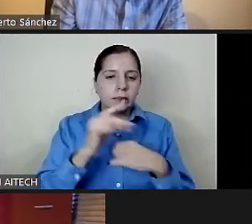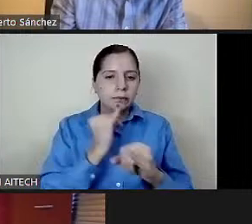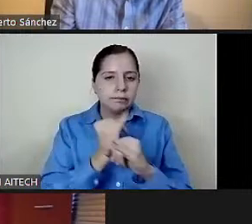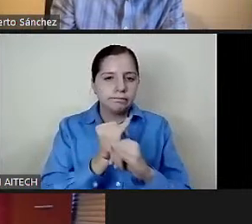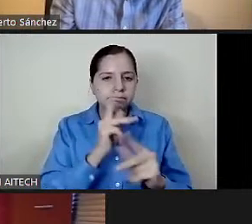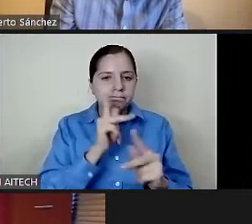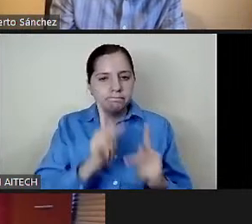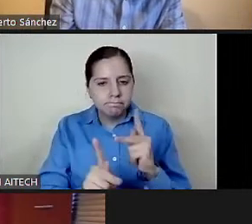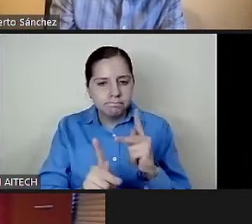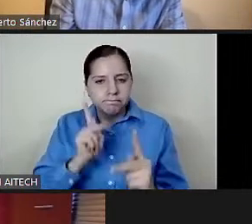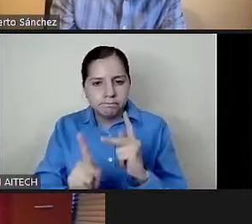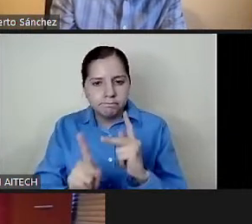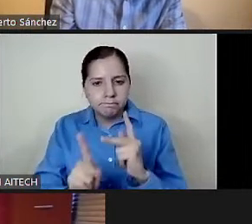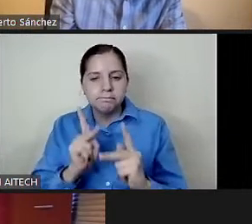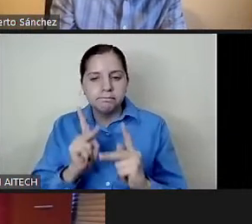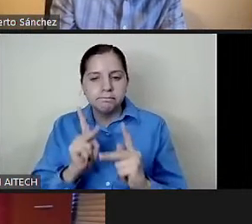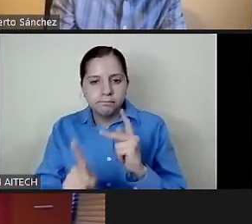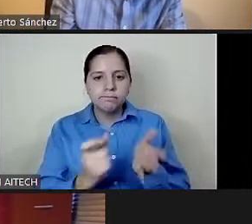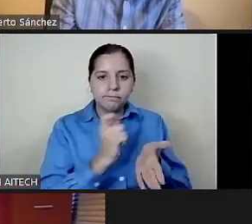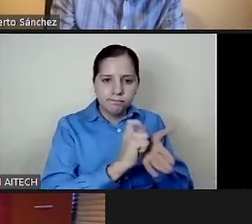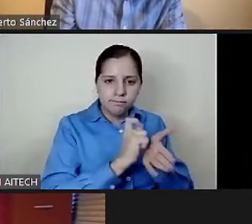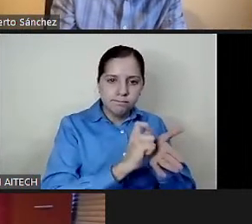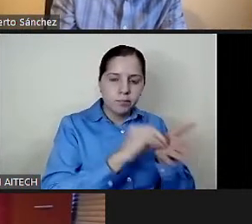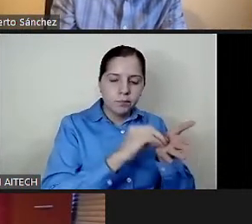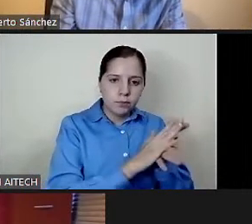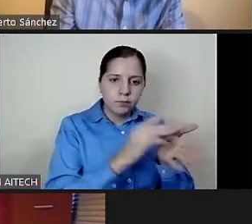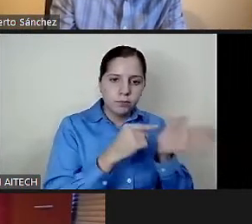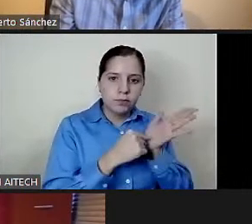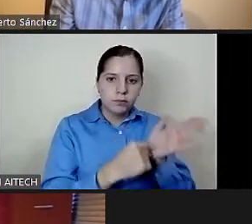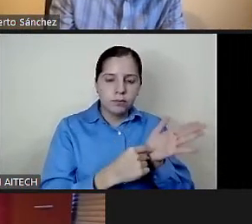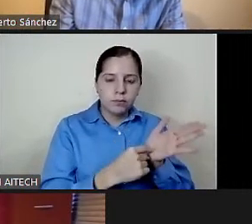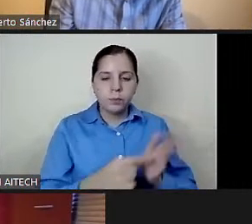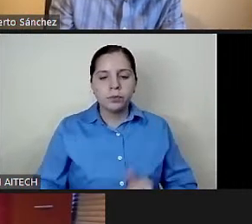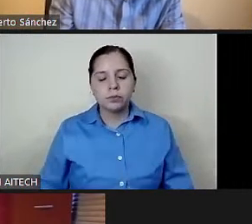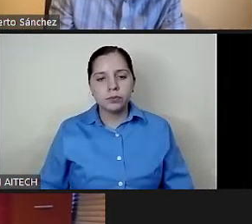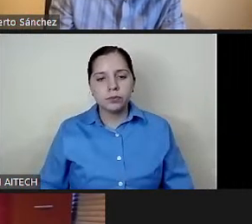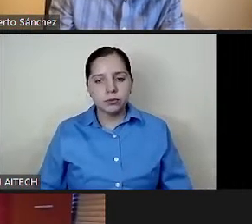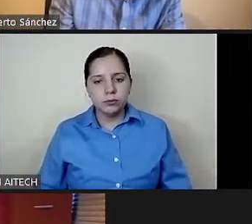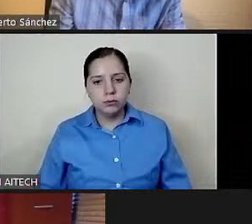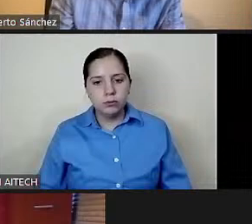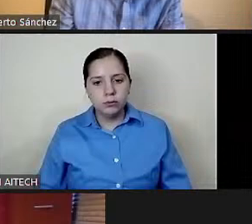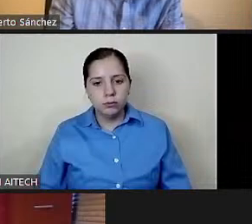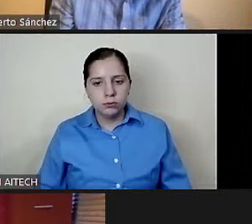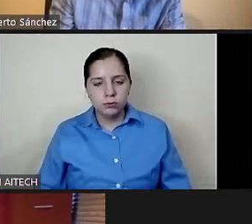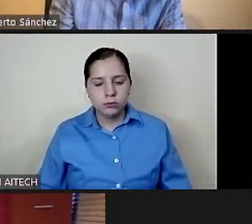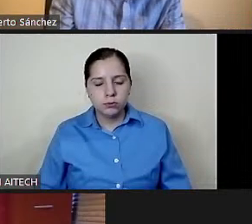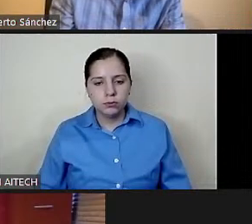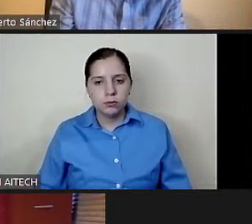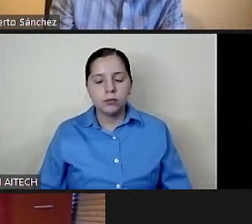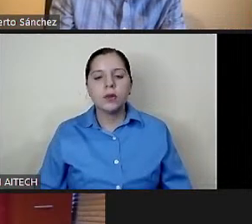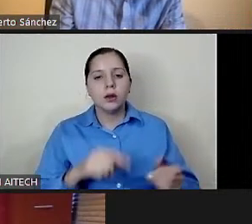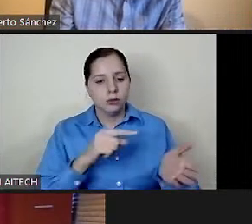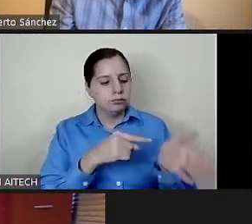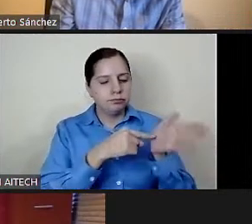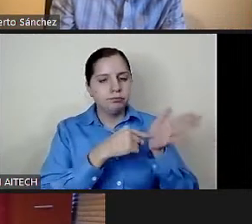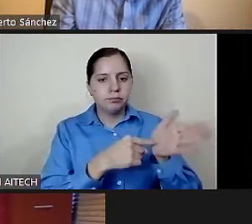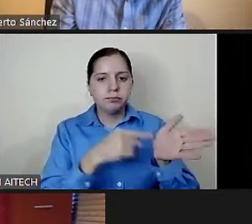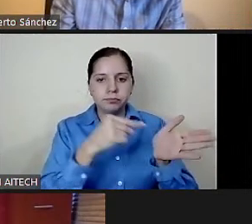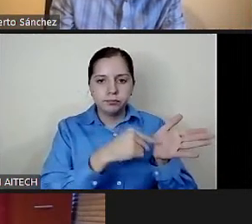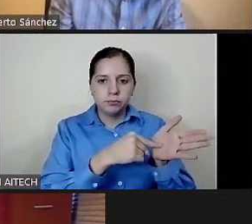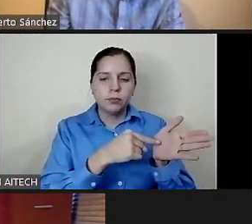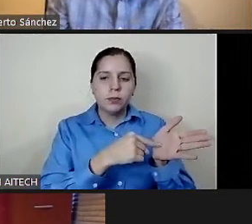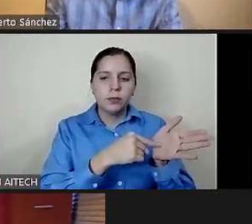Presidenta, para efectos del acta que se levanta y se apruebe en su momento por este consejo, se hace constar que el consejero Rodríguez